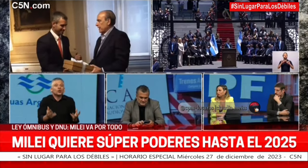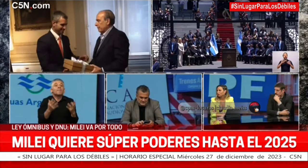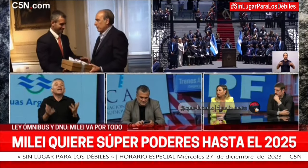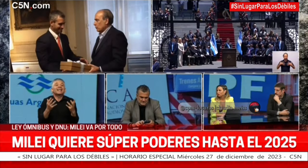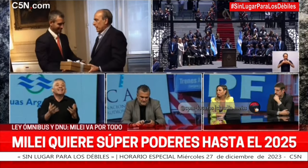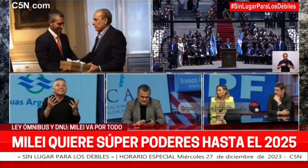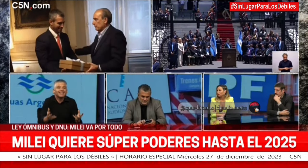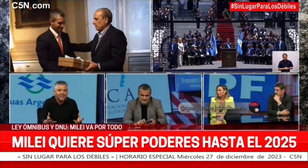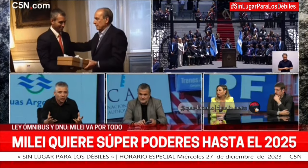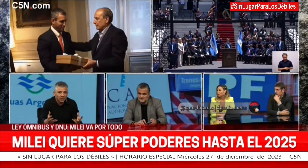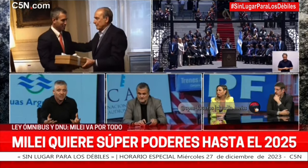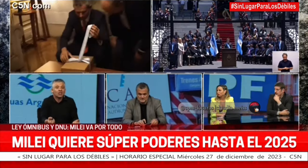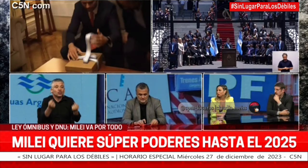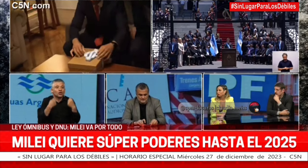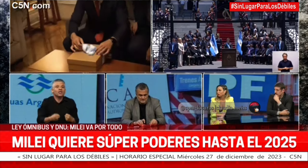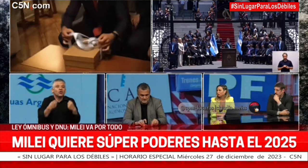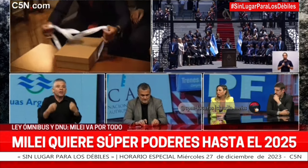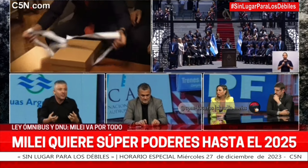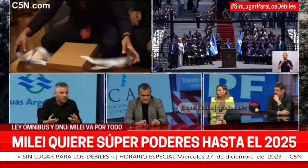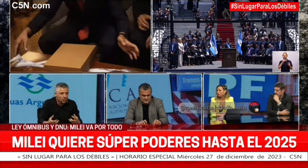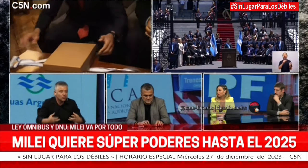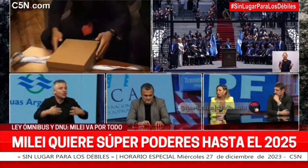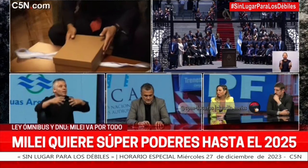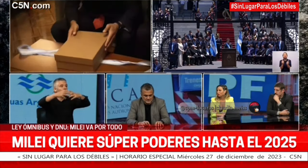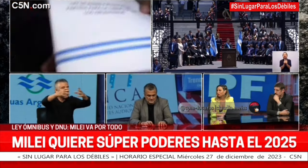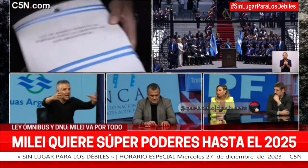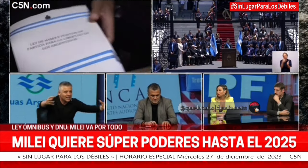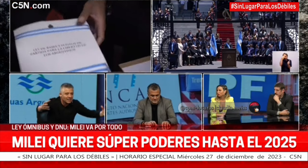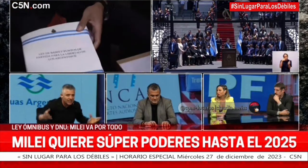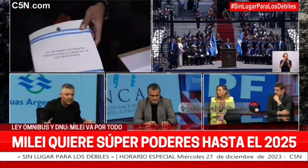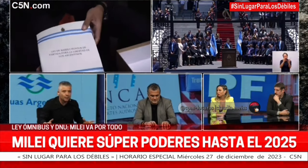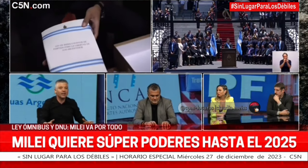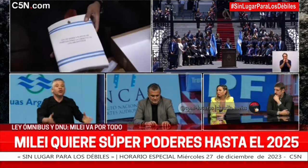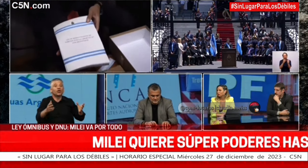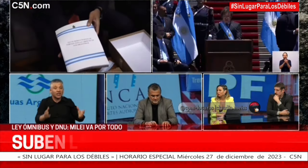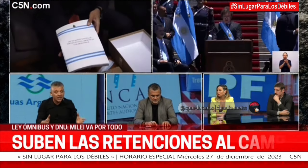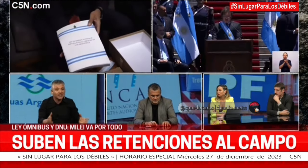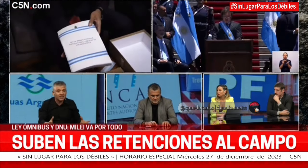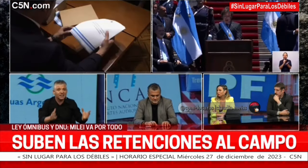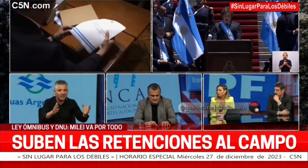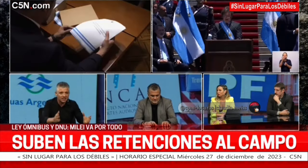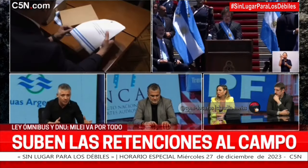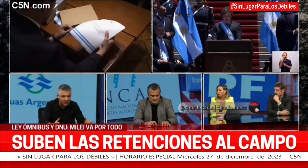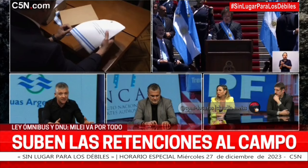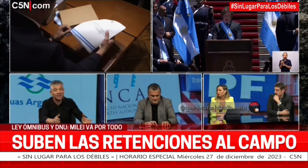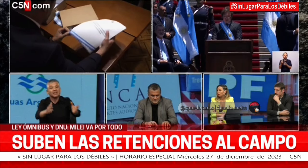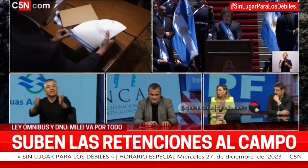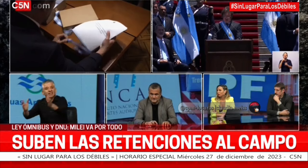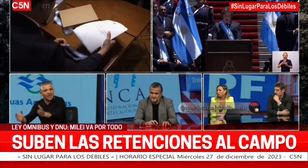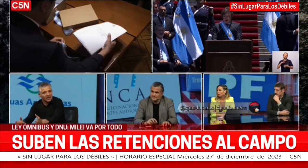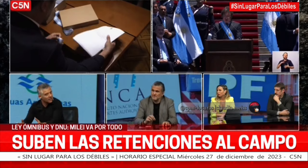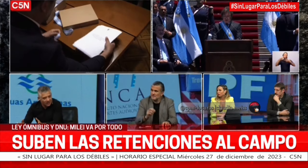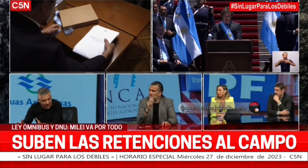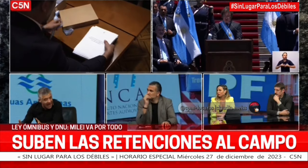hacer dinero. No es mercantil Aerolíneas, sino que brinda un beneficio para integrar el país. Lo que quieren hacer es que esta